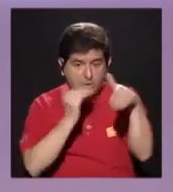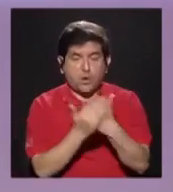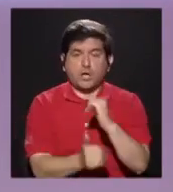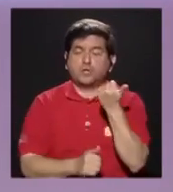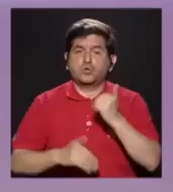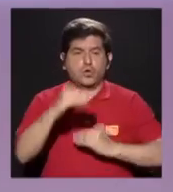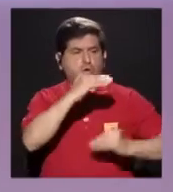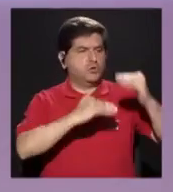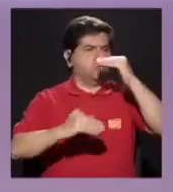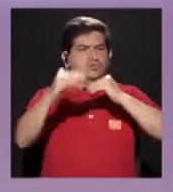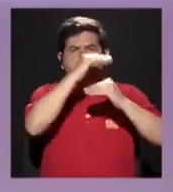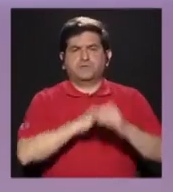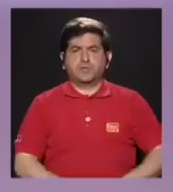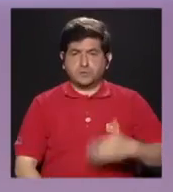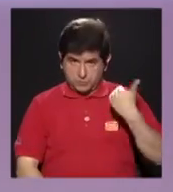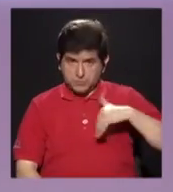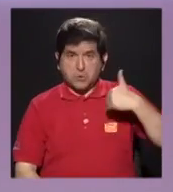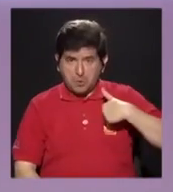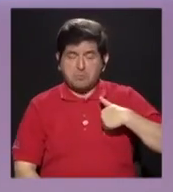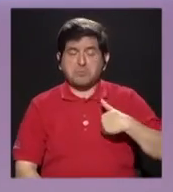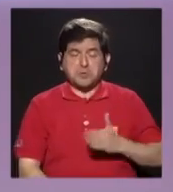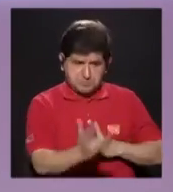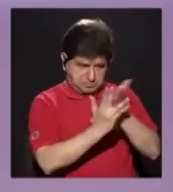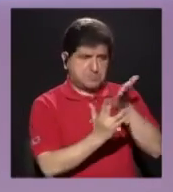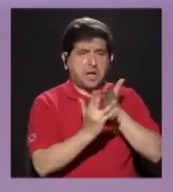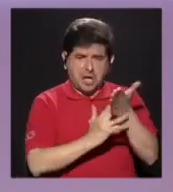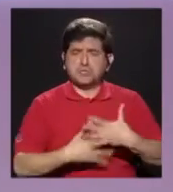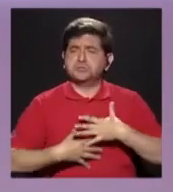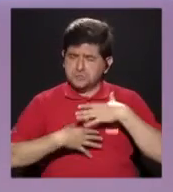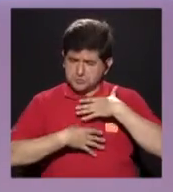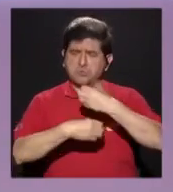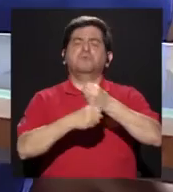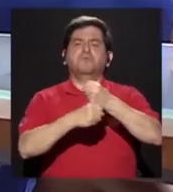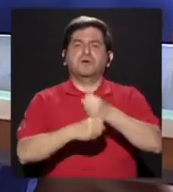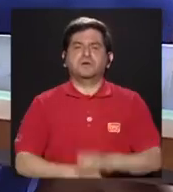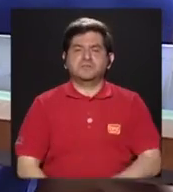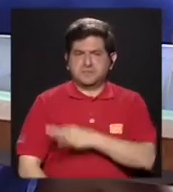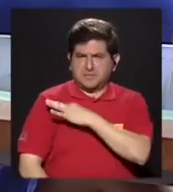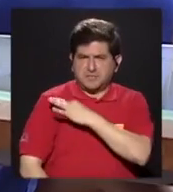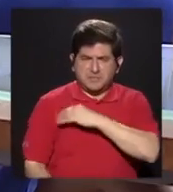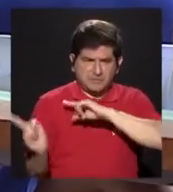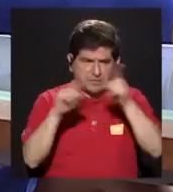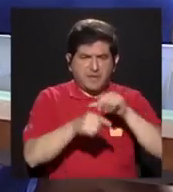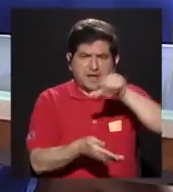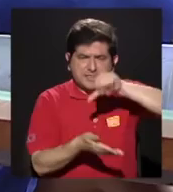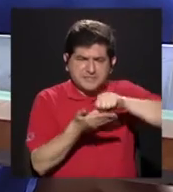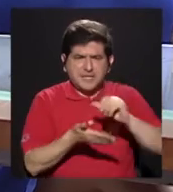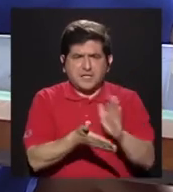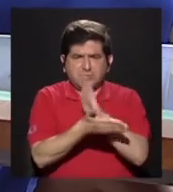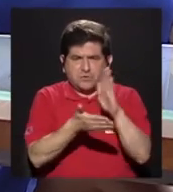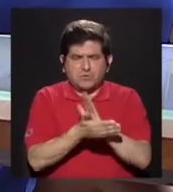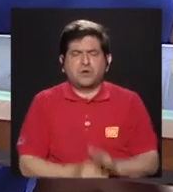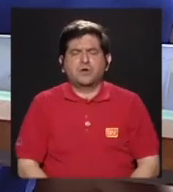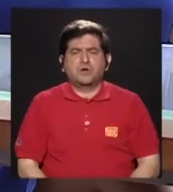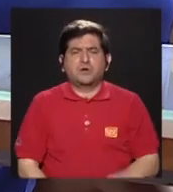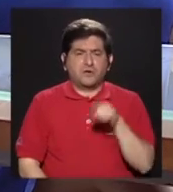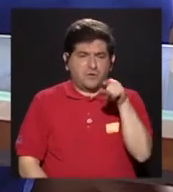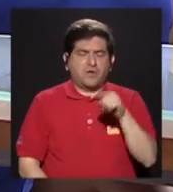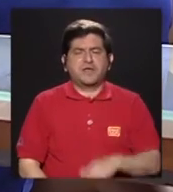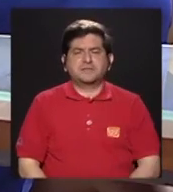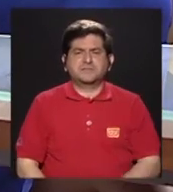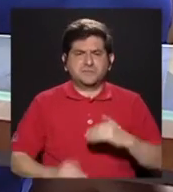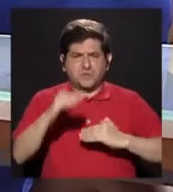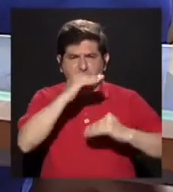edificios del inamu los hombres pueden entrar con toda confianza les invito a que vayan al centro de documentación en el edificio sigman ya san